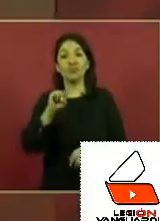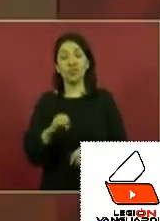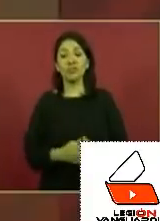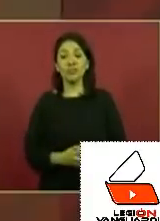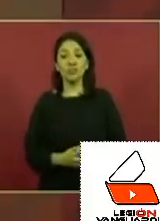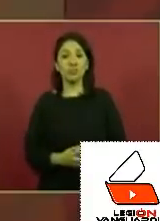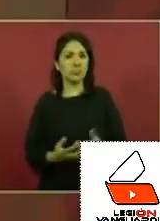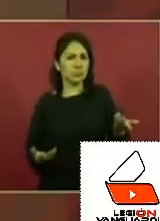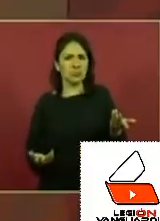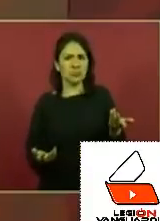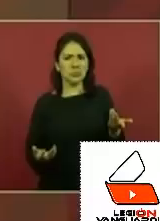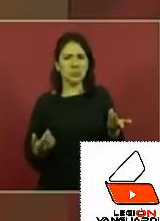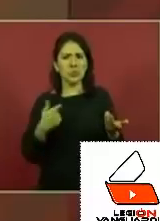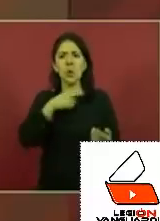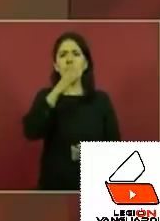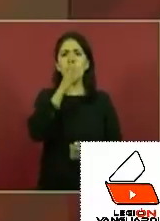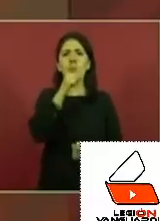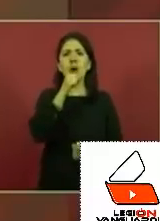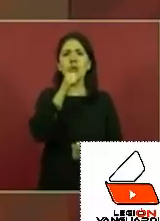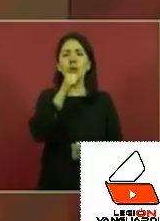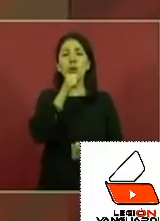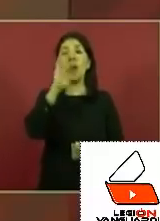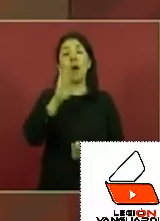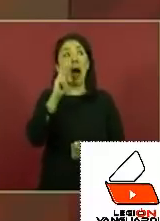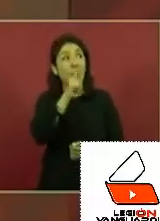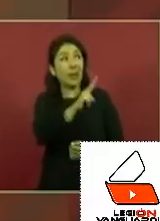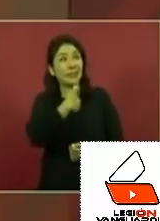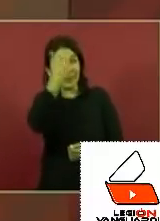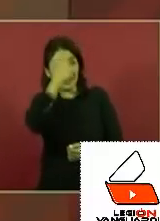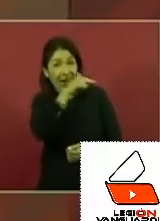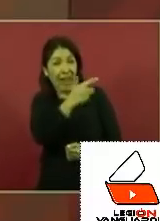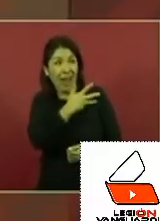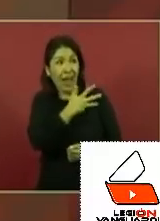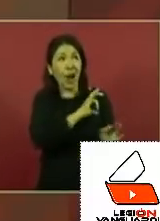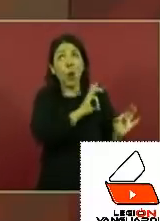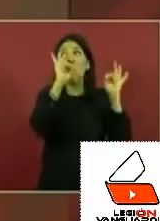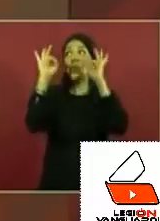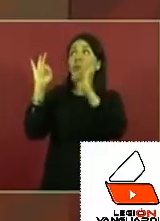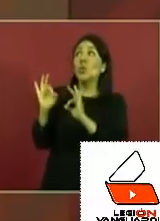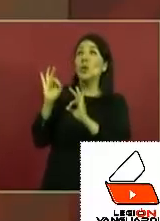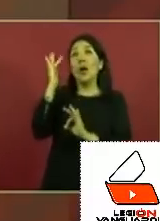Yo no puedo Hacerme De la vista gorda No lo voy a hacer